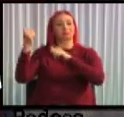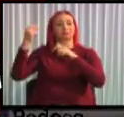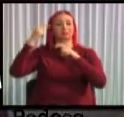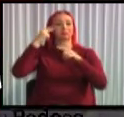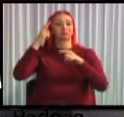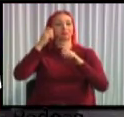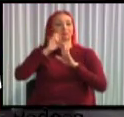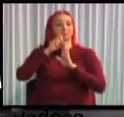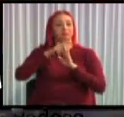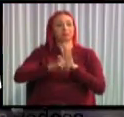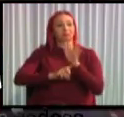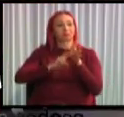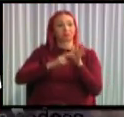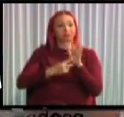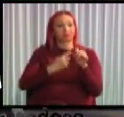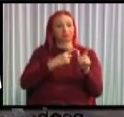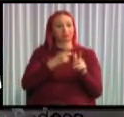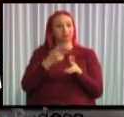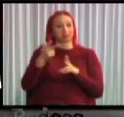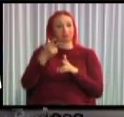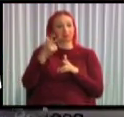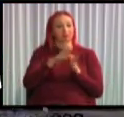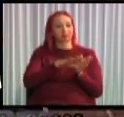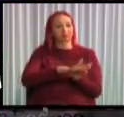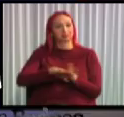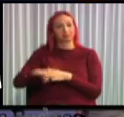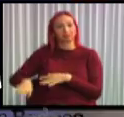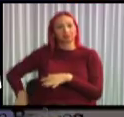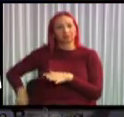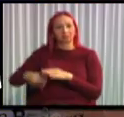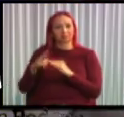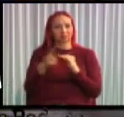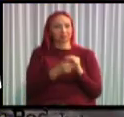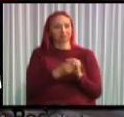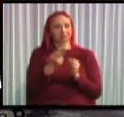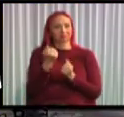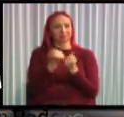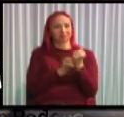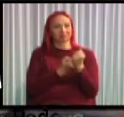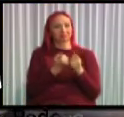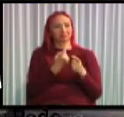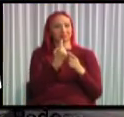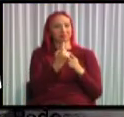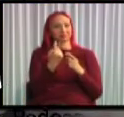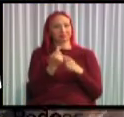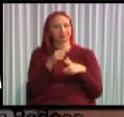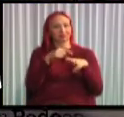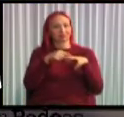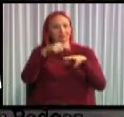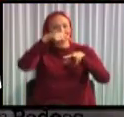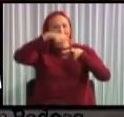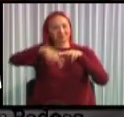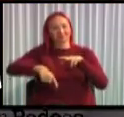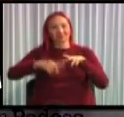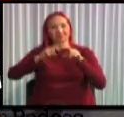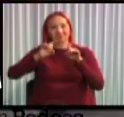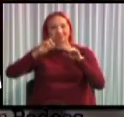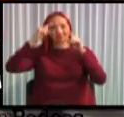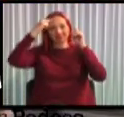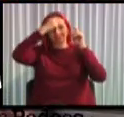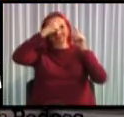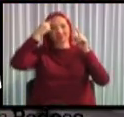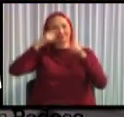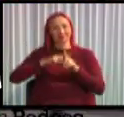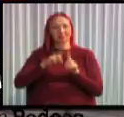20 minutos un carro por ahí. Usted paraba la mejenga, pasaba el carro y otra vez en la calle. Llegaba uno con las rodillas, la espada, la frente,